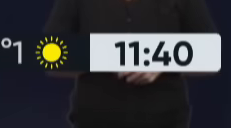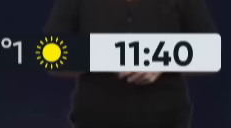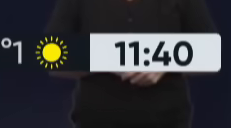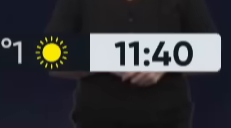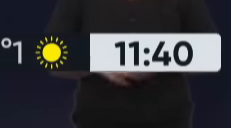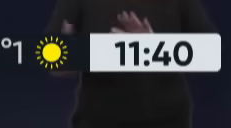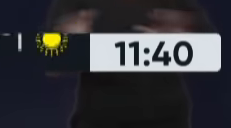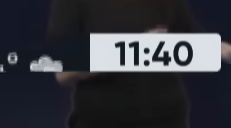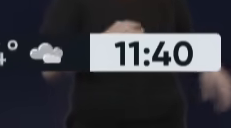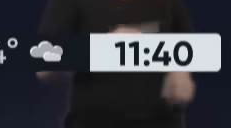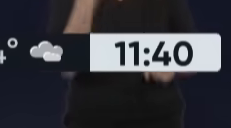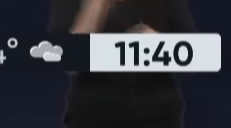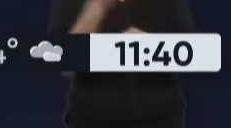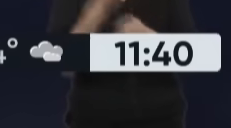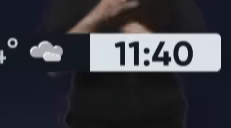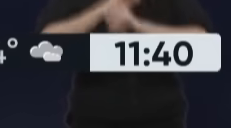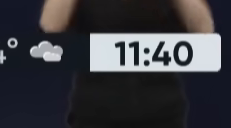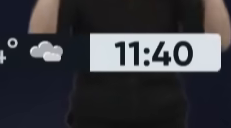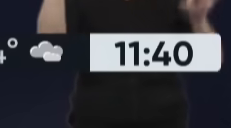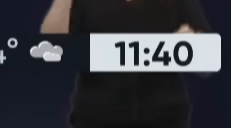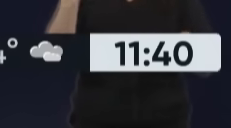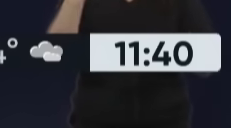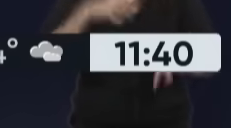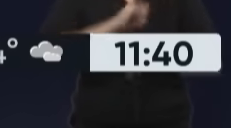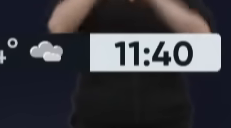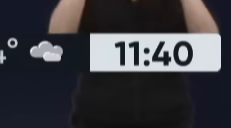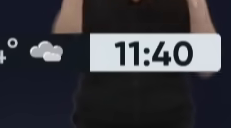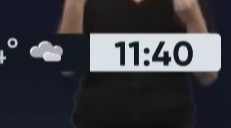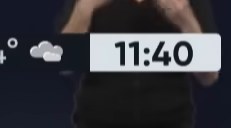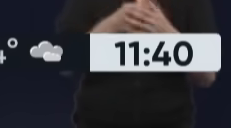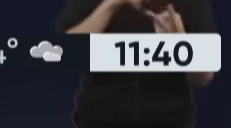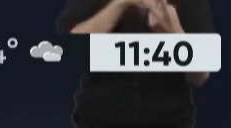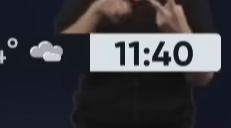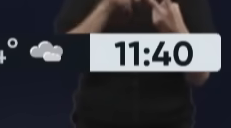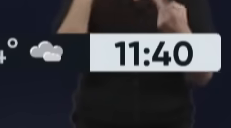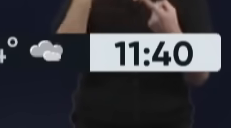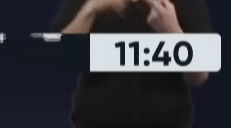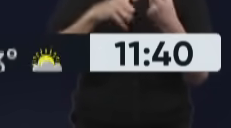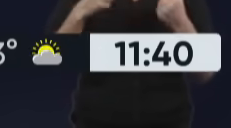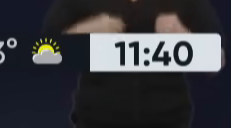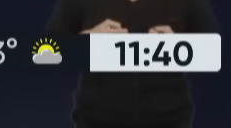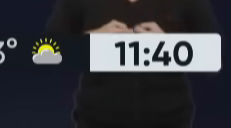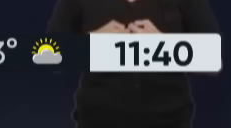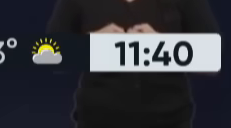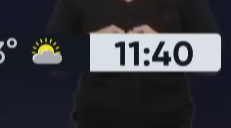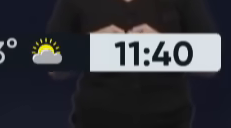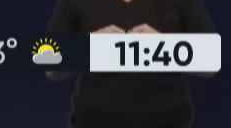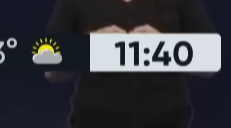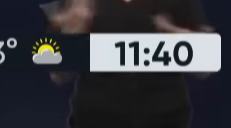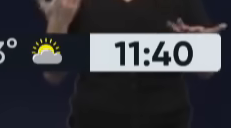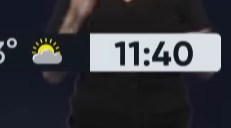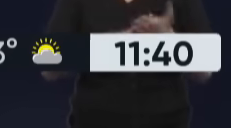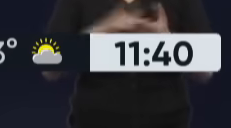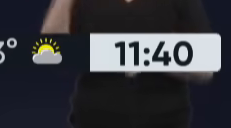Primero que hay que distinguir dos cuestiones con respecto al planteo que me haces. En primer lugar, el reclamo de